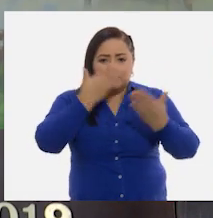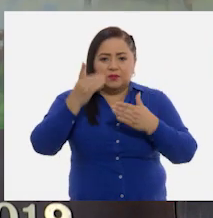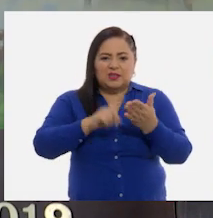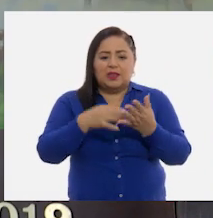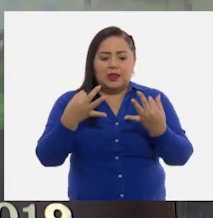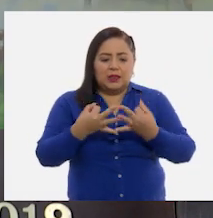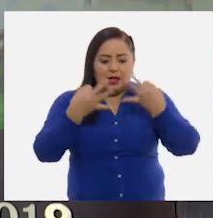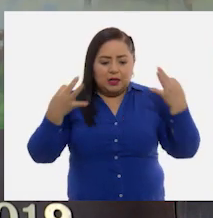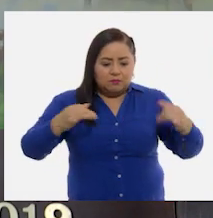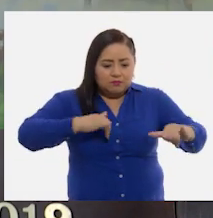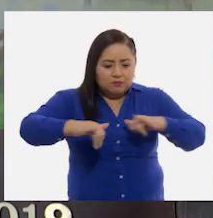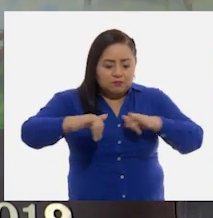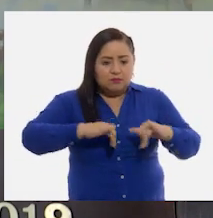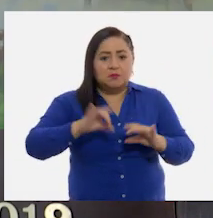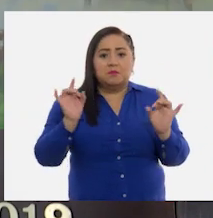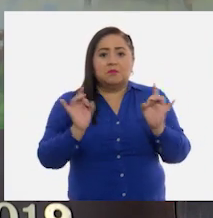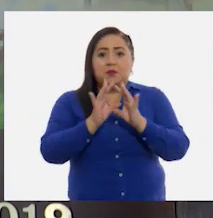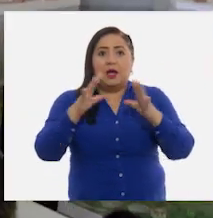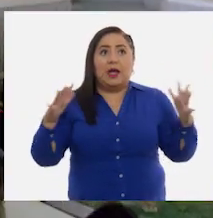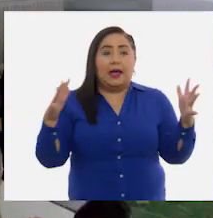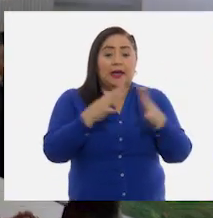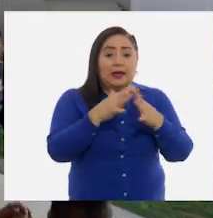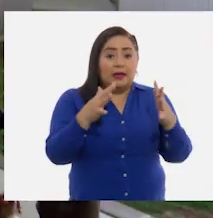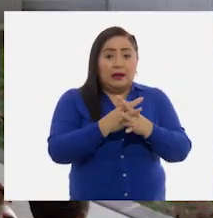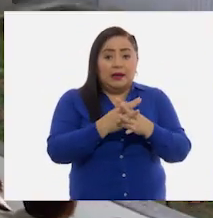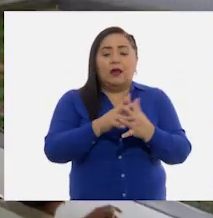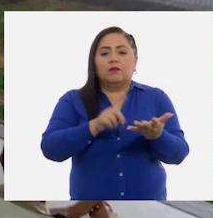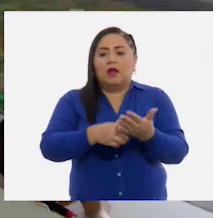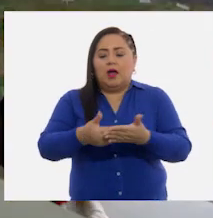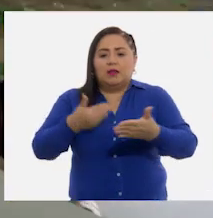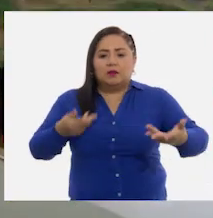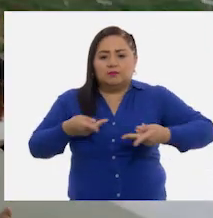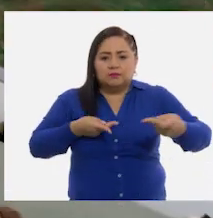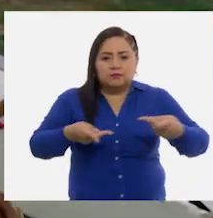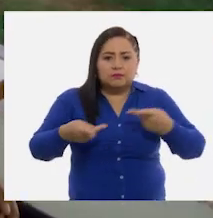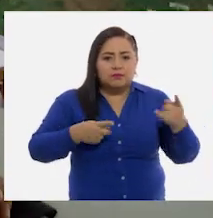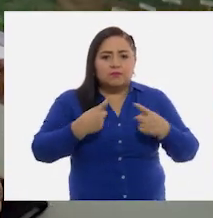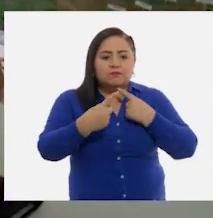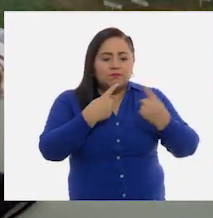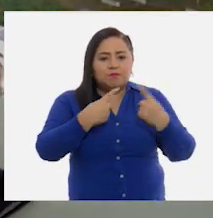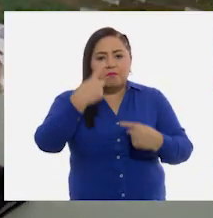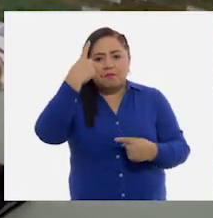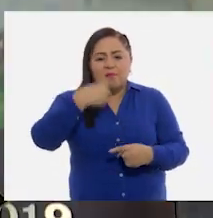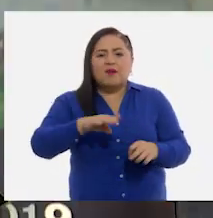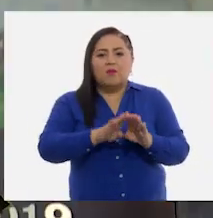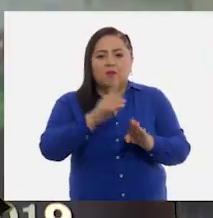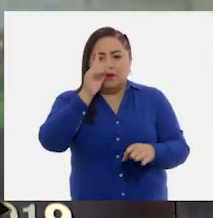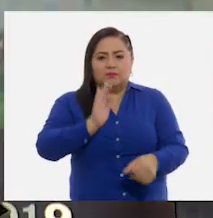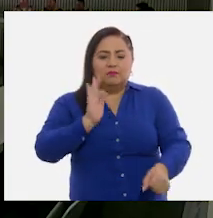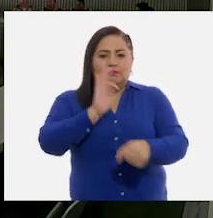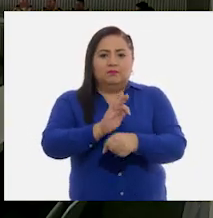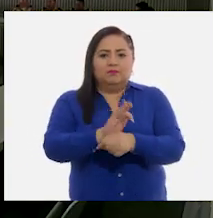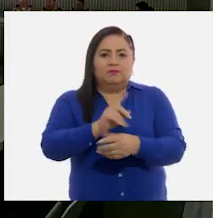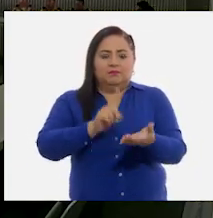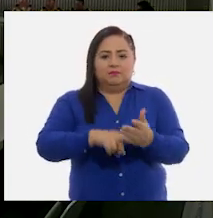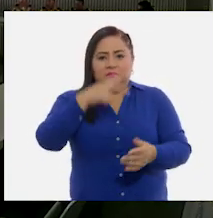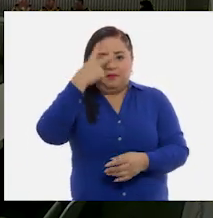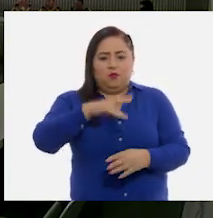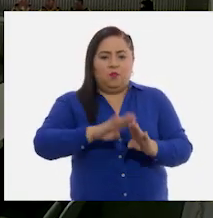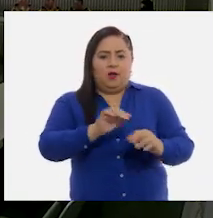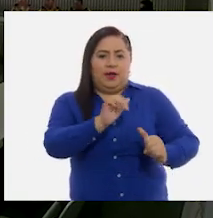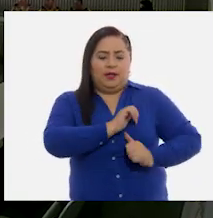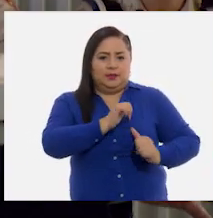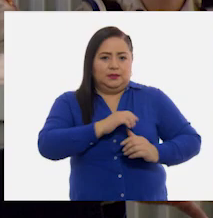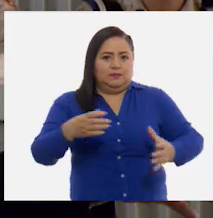terreno, ya sea en caso de alguna guerra, puntos de estrategia para favorecer a nuestro